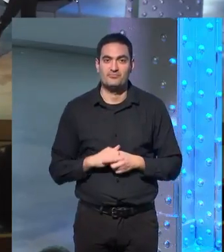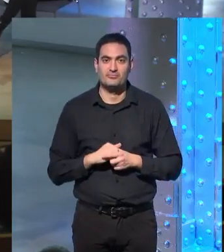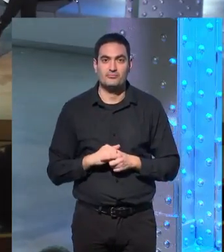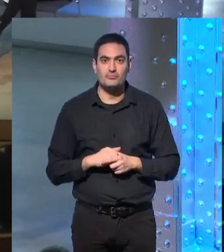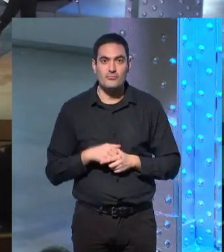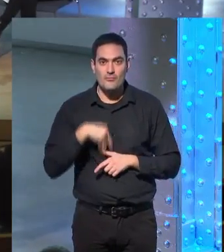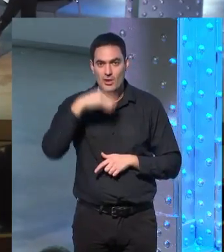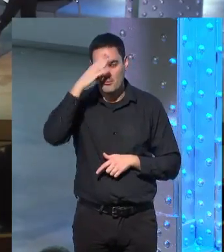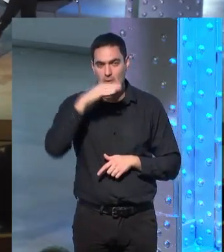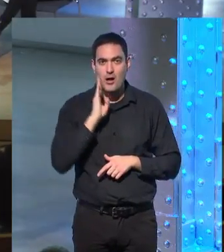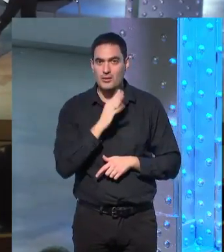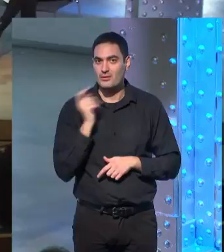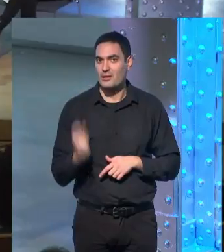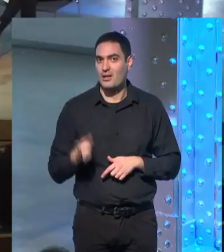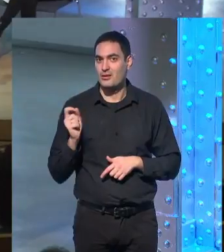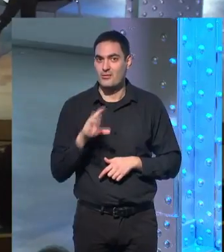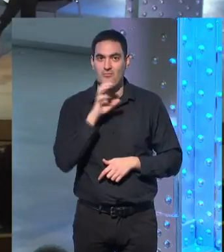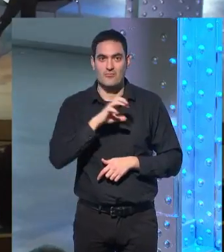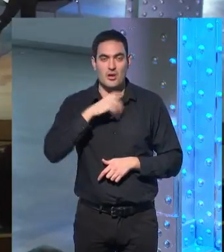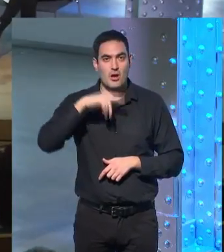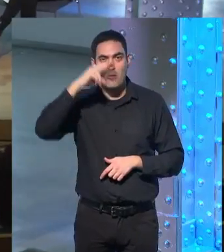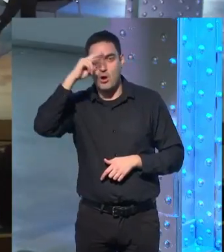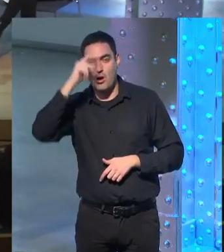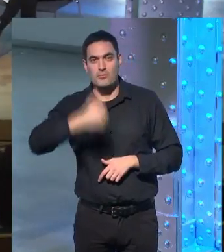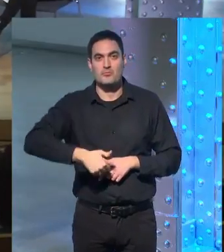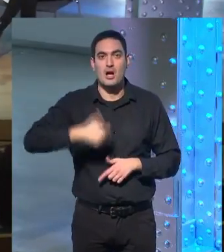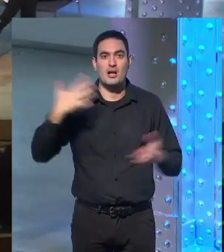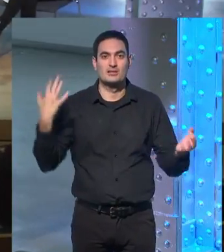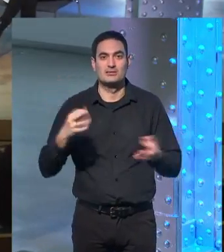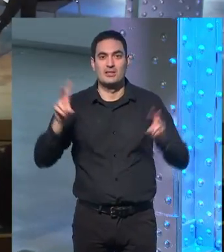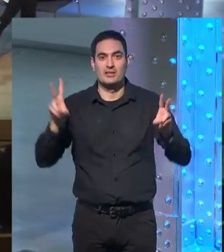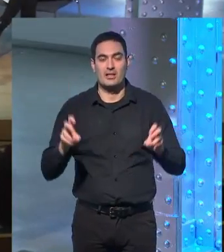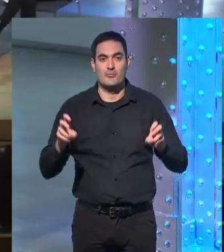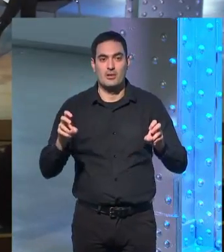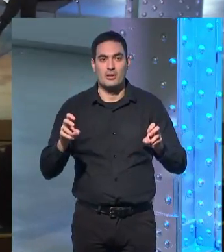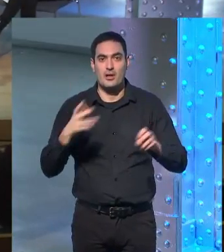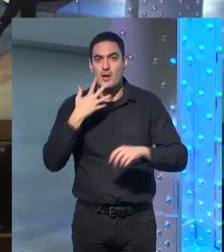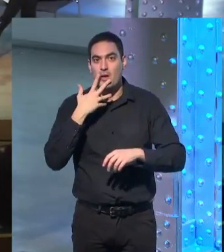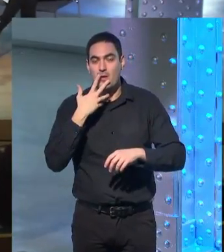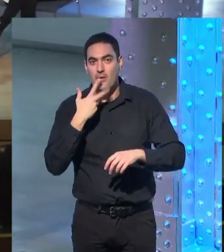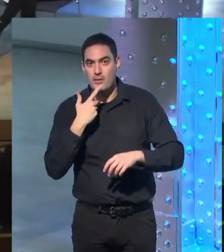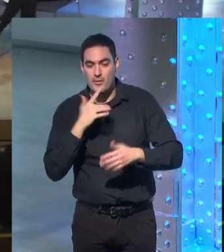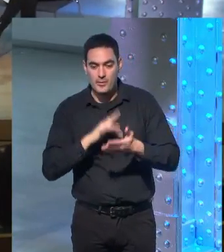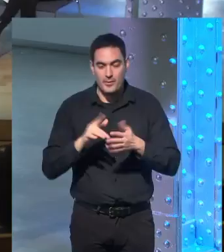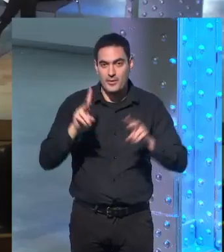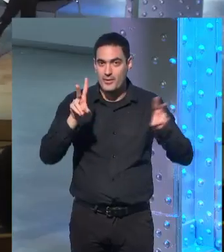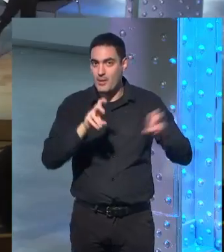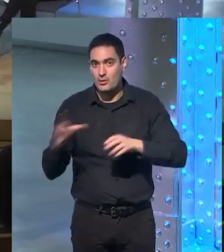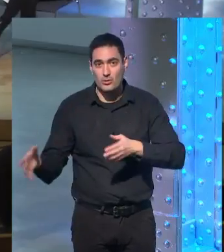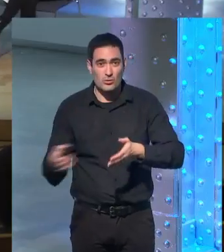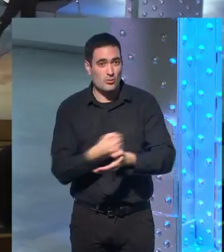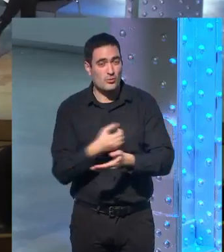Normalmente a los padres lo que curiosamente les preocupa más el tema de la adicción que todo este tema, que